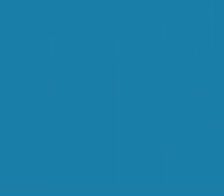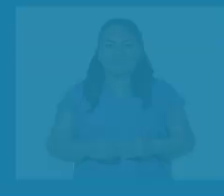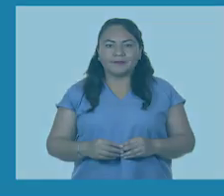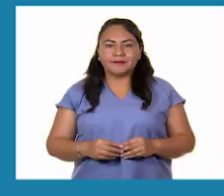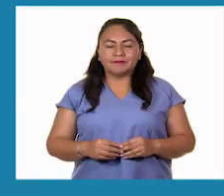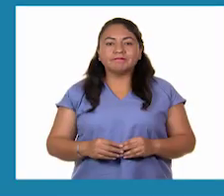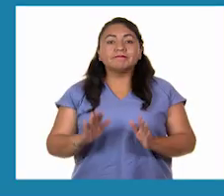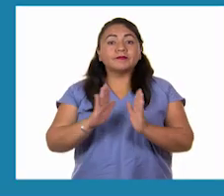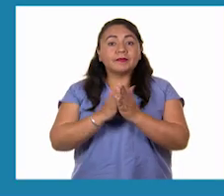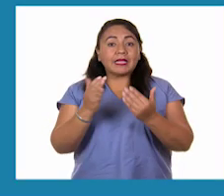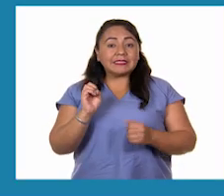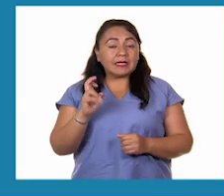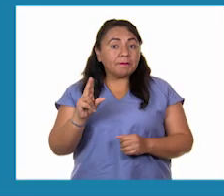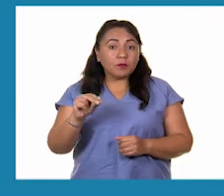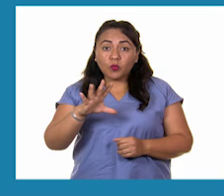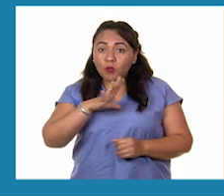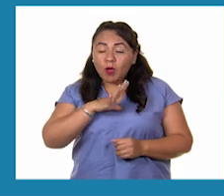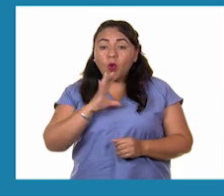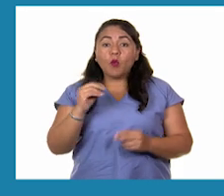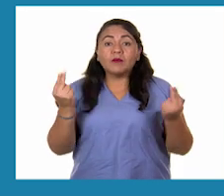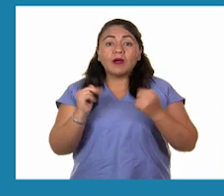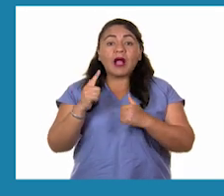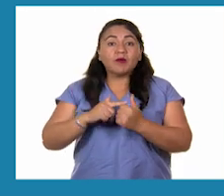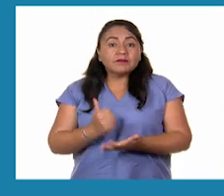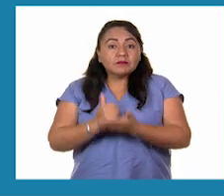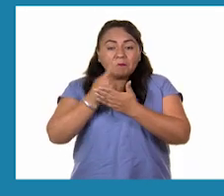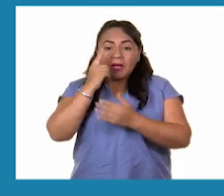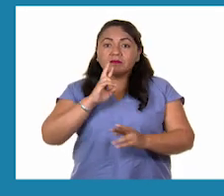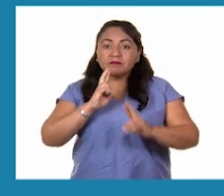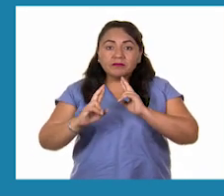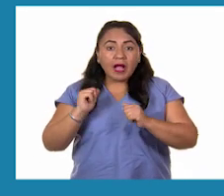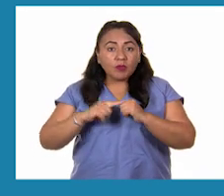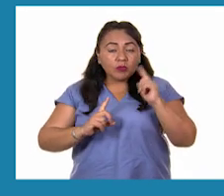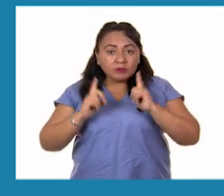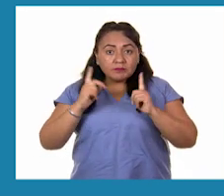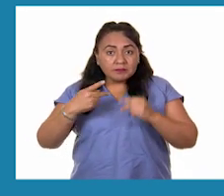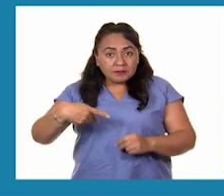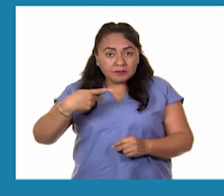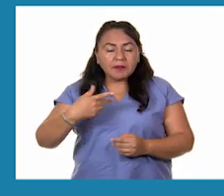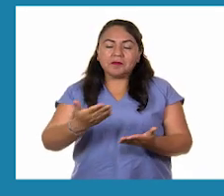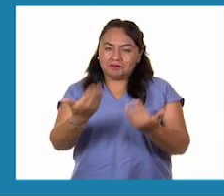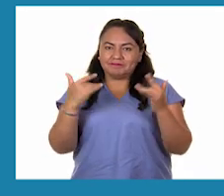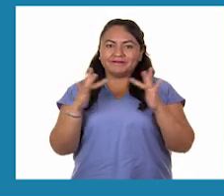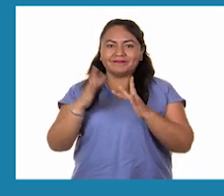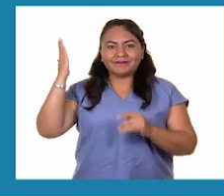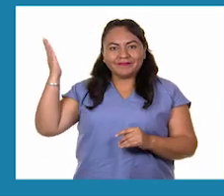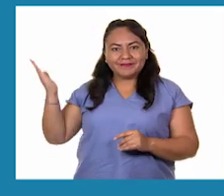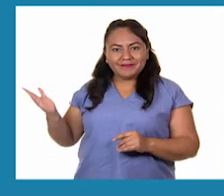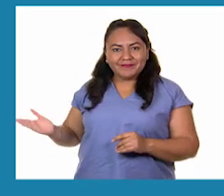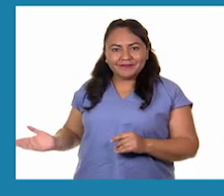Si no tienes el libro de texto o necesitas ayuda para responder las preguntas, contáctanos.